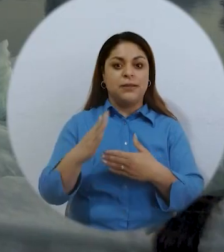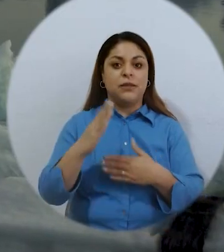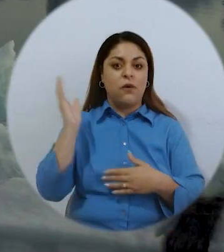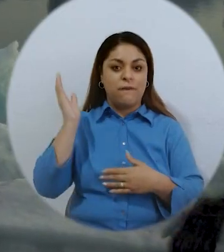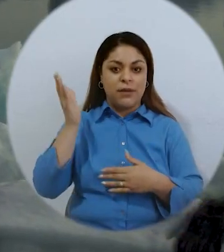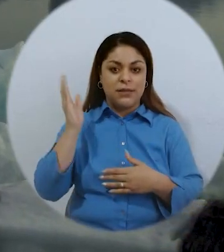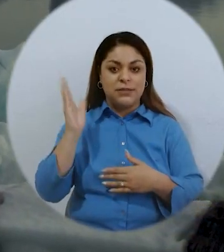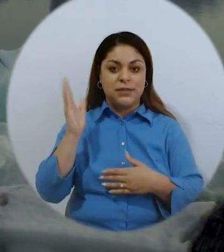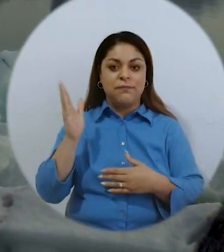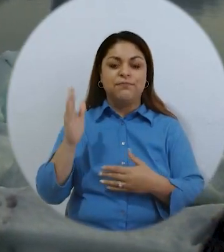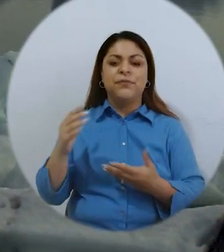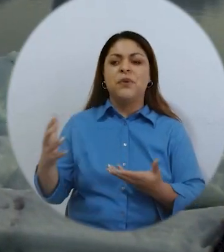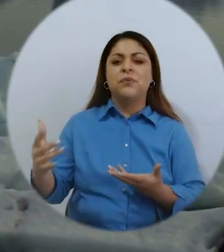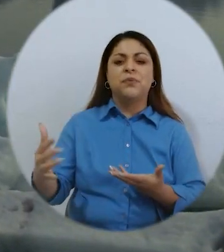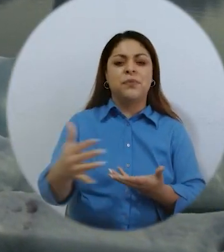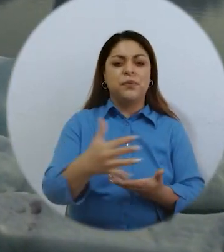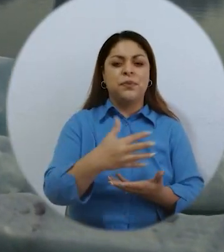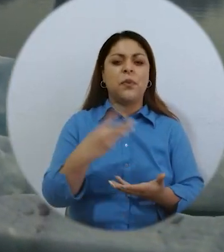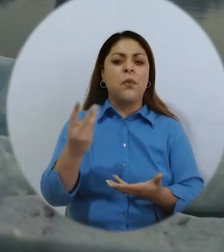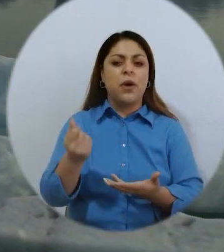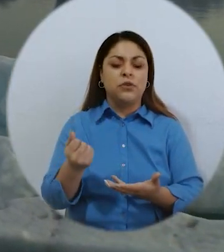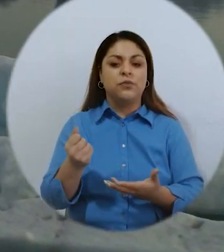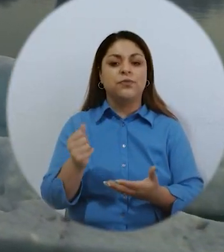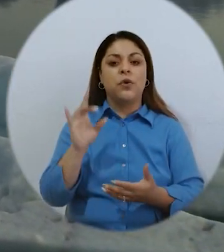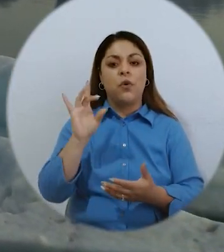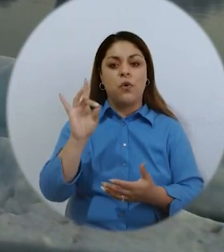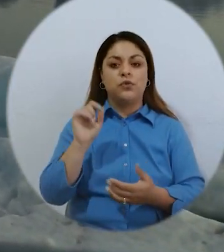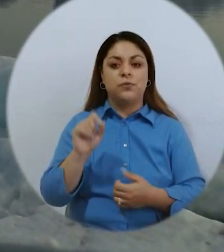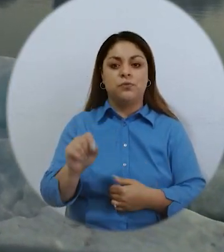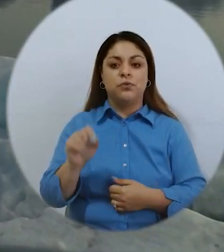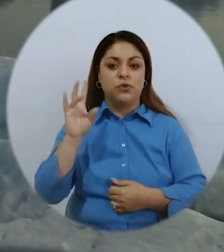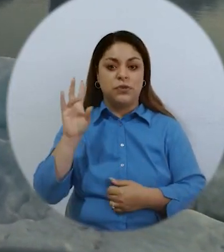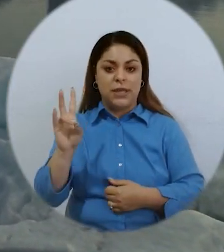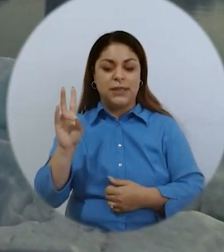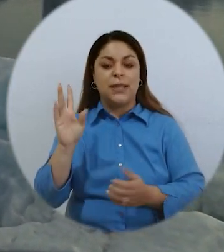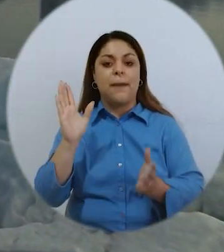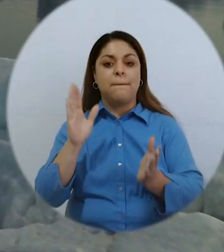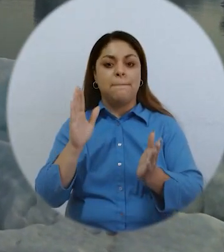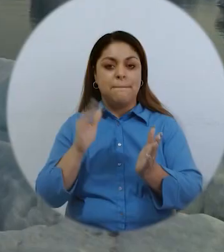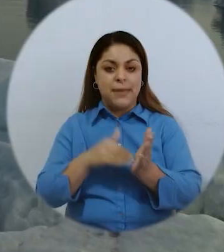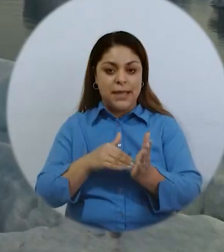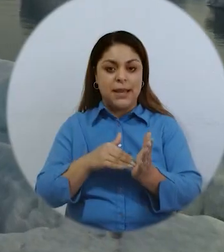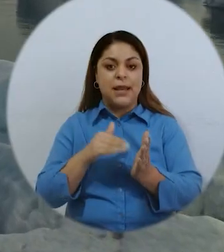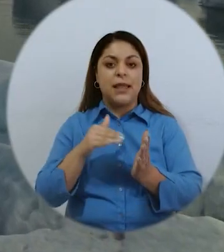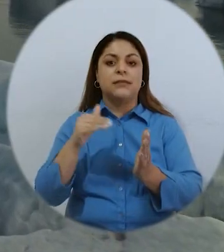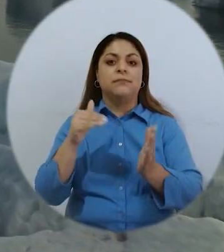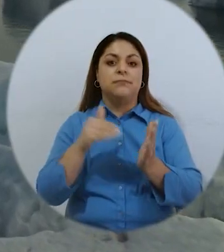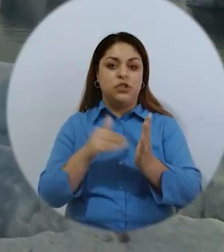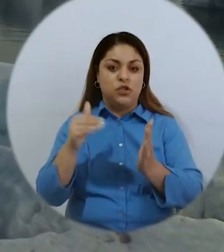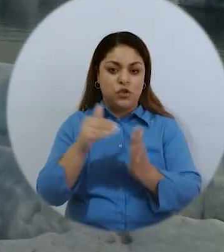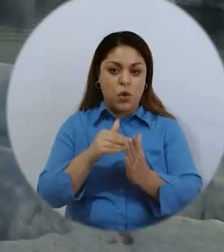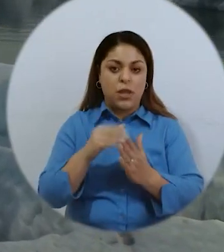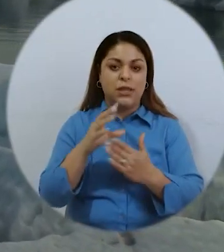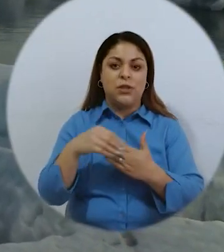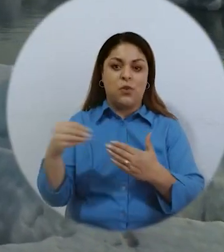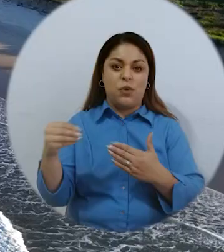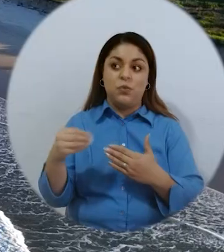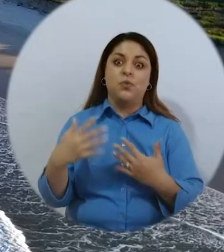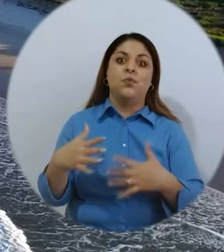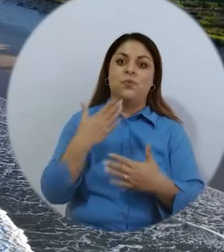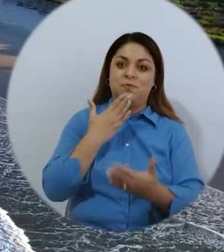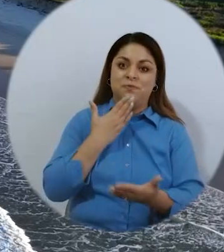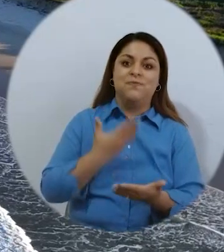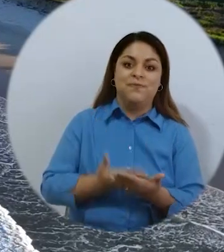A partir de esta conferencia se llegó a recaudar unos 8.7 miles de millones de dólares. Es